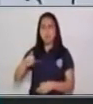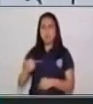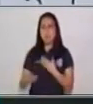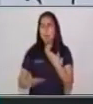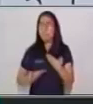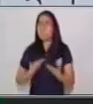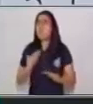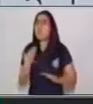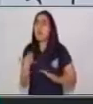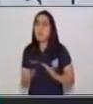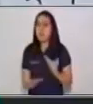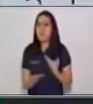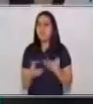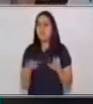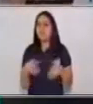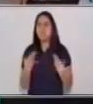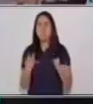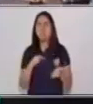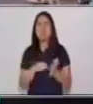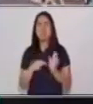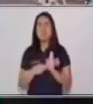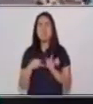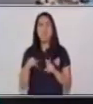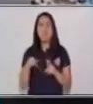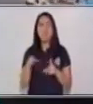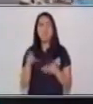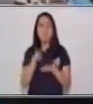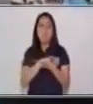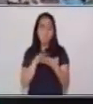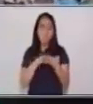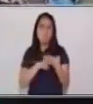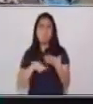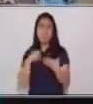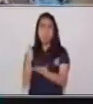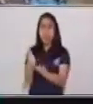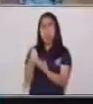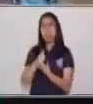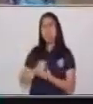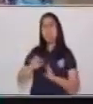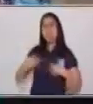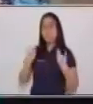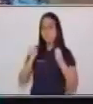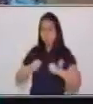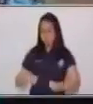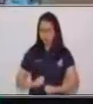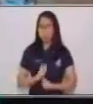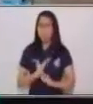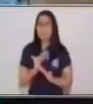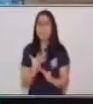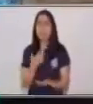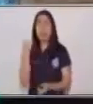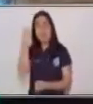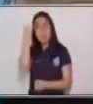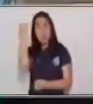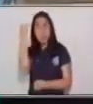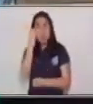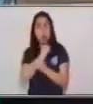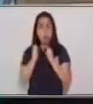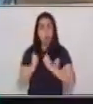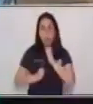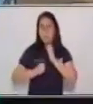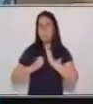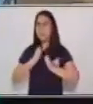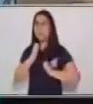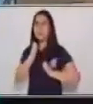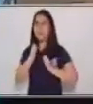para expresar emociones e ideas o pensamientos sobre el mundo que nos rodea. Su función es hacer